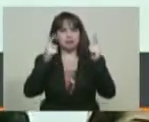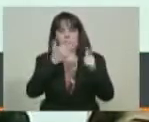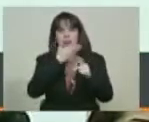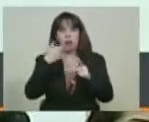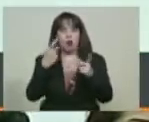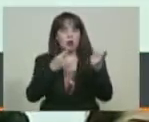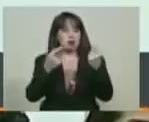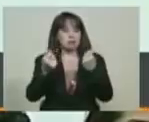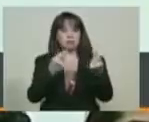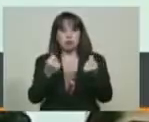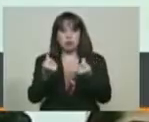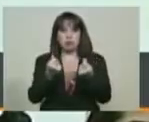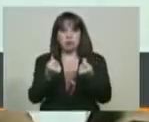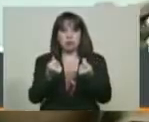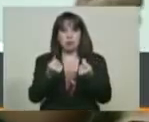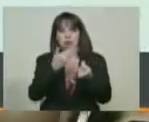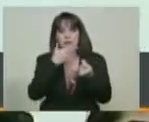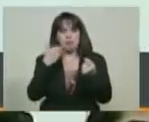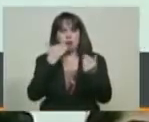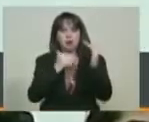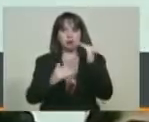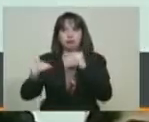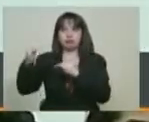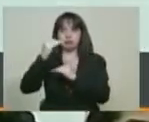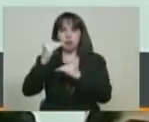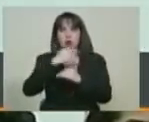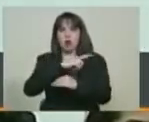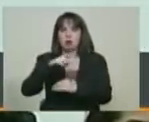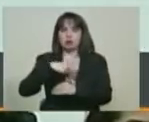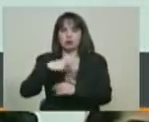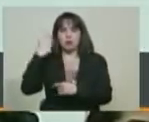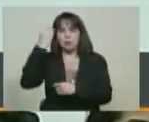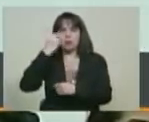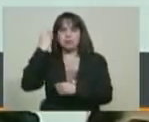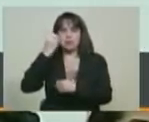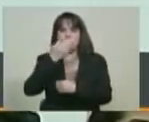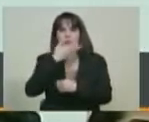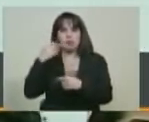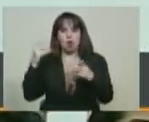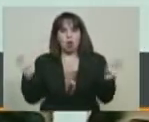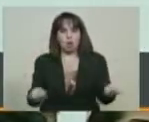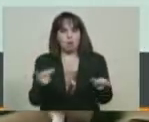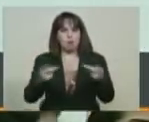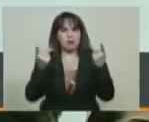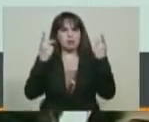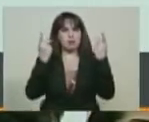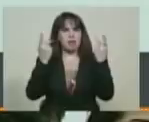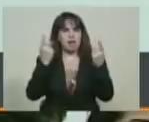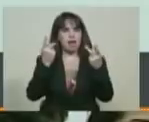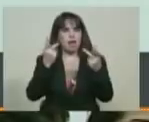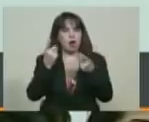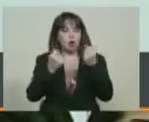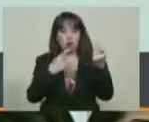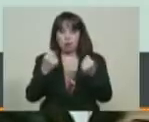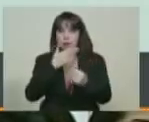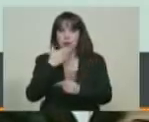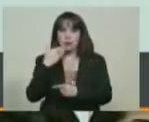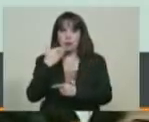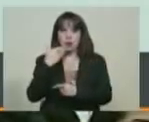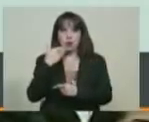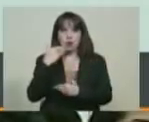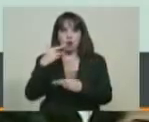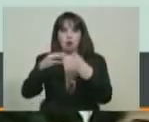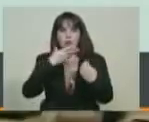económico, presidente. Nosotros apostamos a la prosperidad económica y desde aquí como jóvenes, como revolucionarios, pero